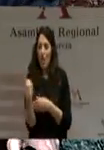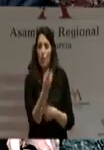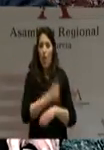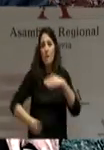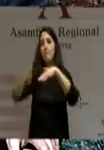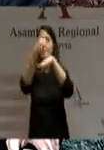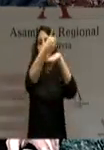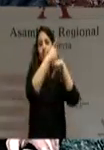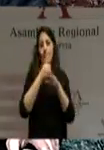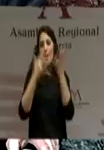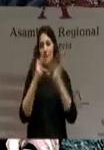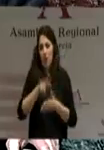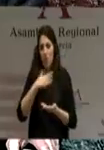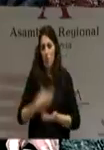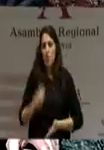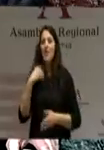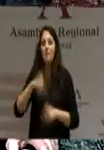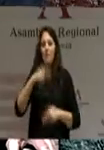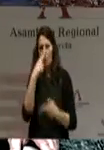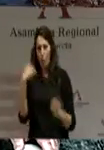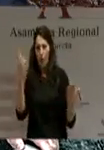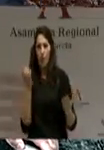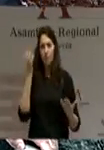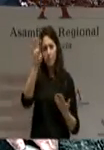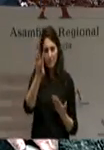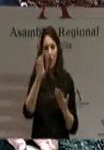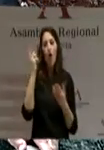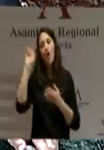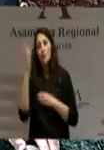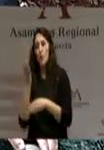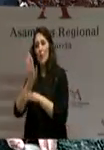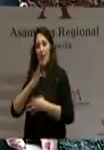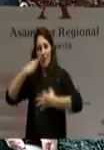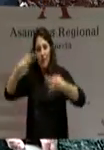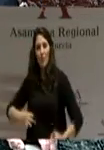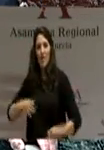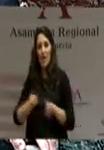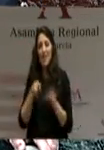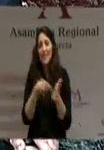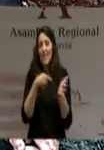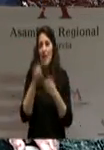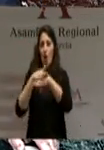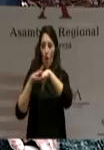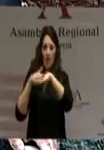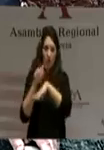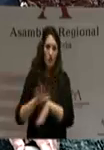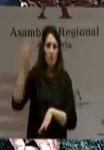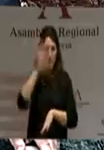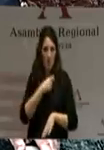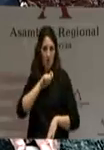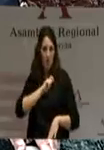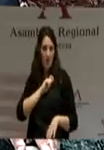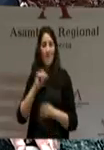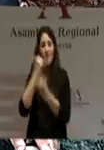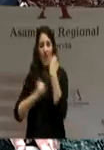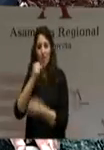directivos de la Administración regional. Otra propuesta, firmeza y exigencia ante el Gobierno de la Nación. En financiación